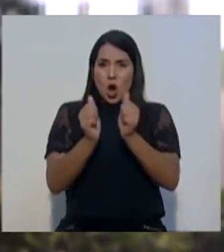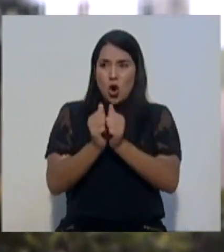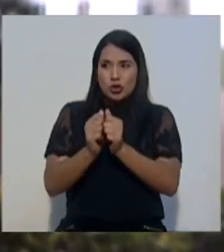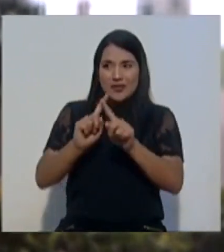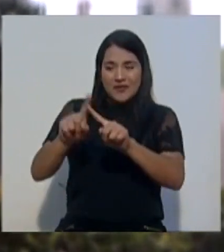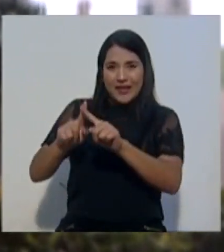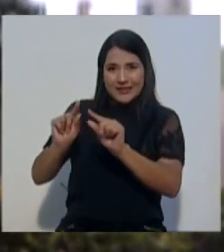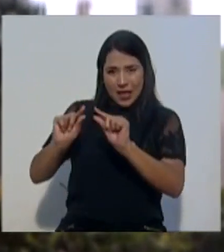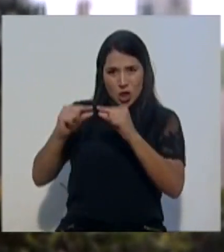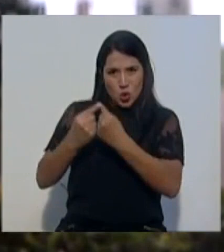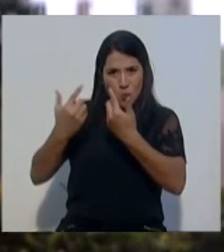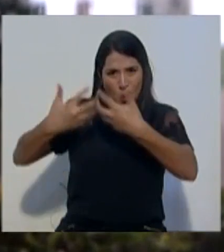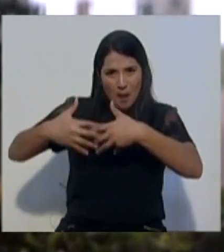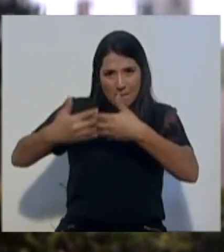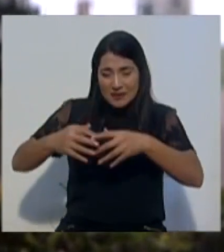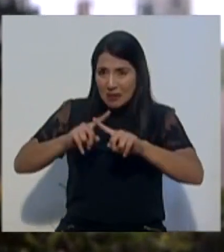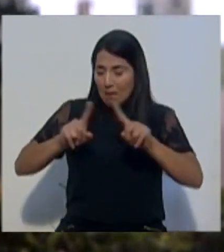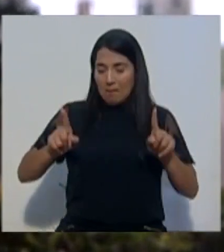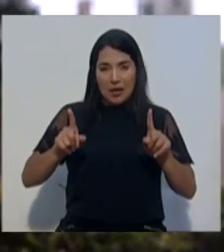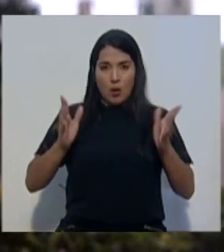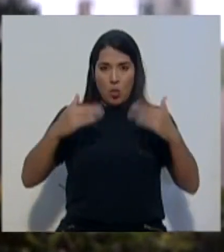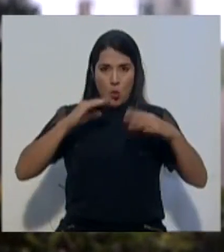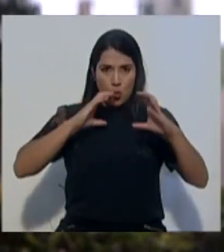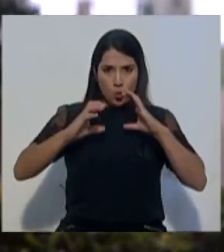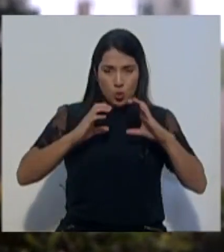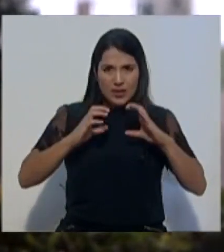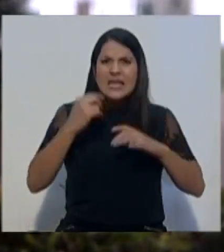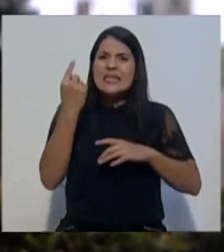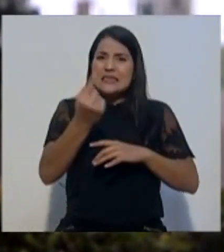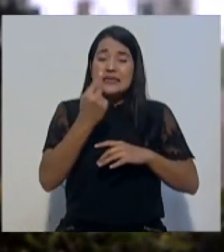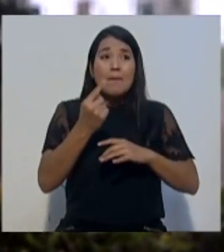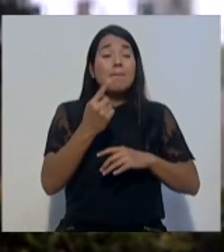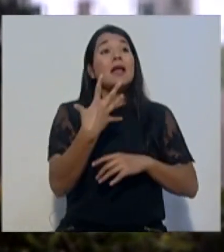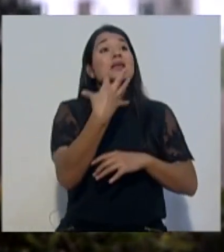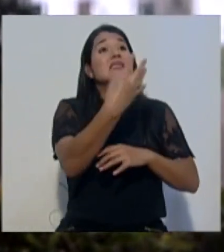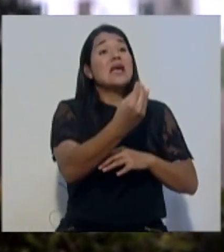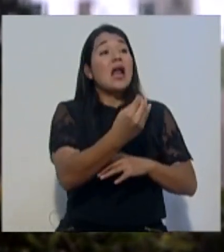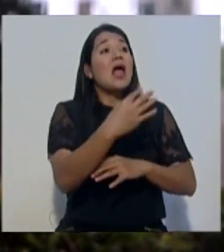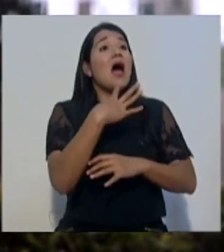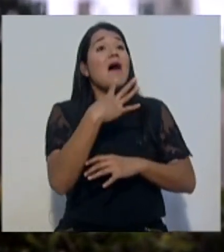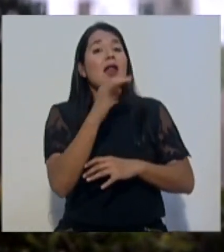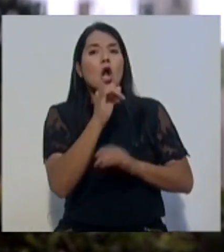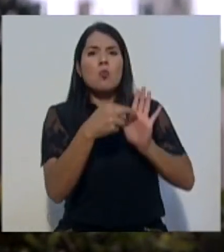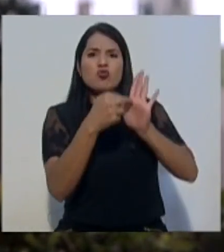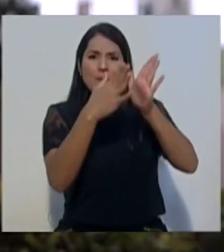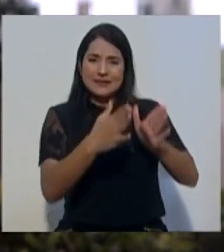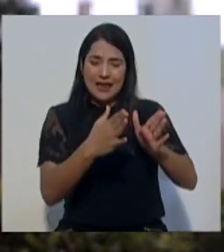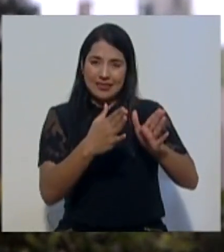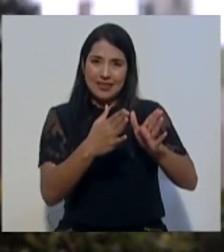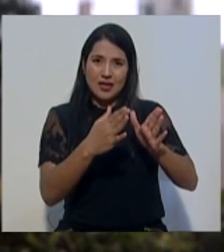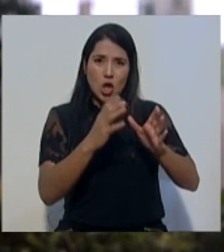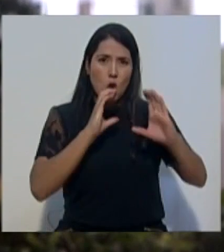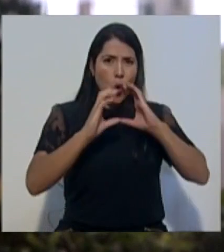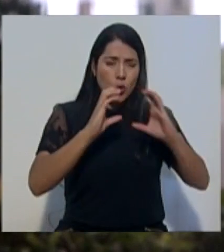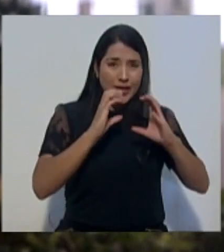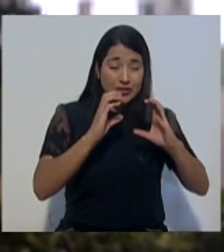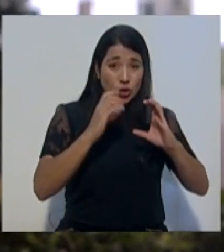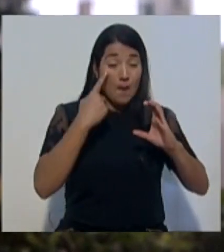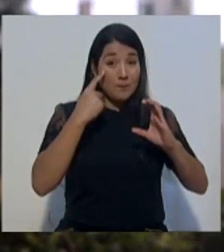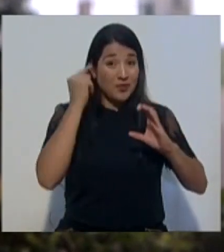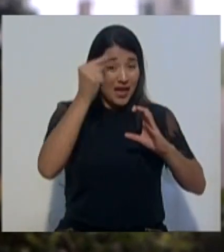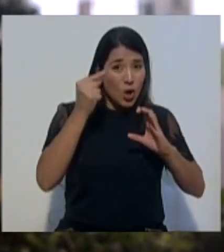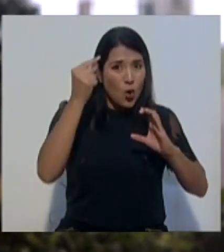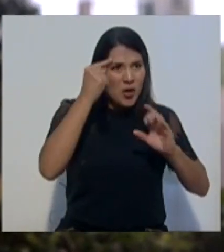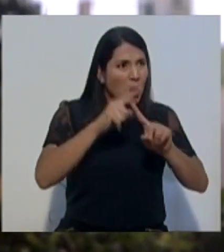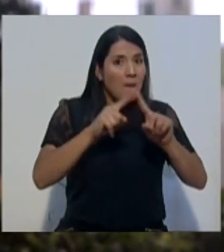Presidencial. Hemos visto que es el vocero del gobierno, pero siempre que él habla, después el gobierno sale a aclararlo. Entonces quería, si usted nos puede detallar cuál es el aporte que hace Marcelo Prieto